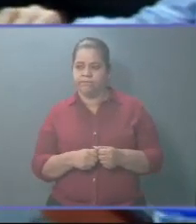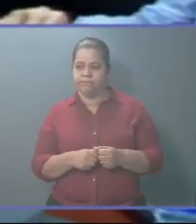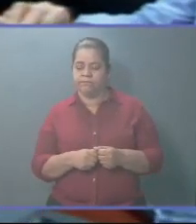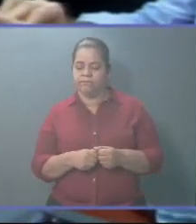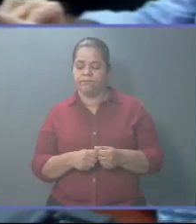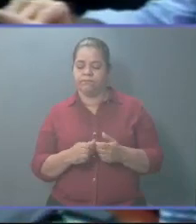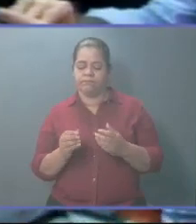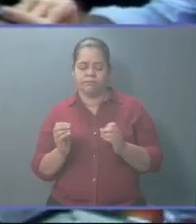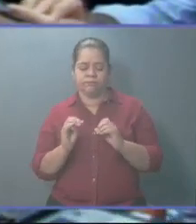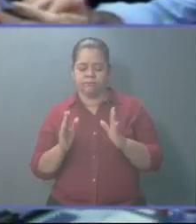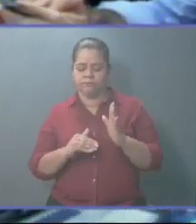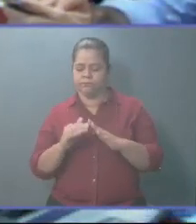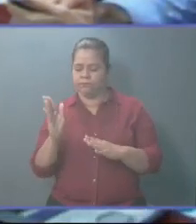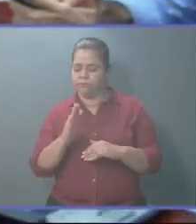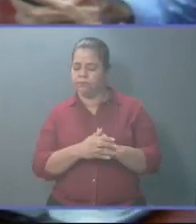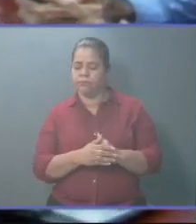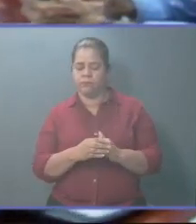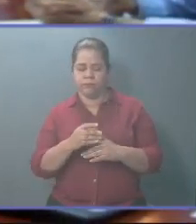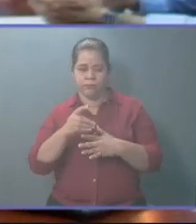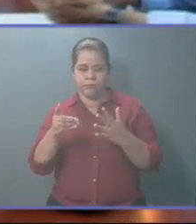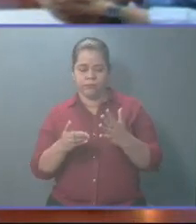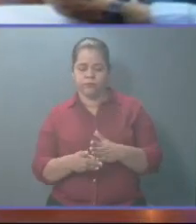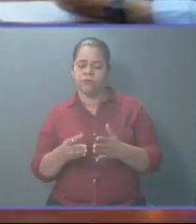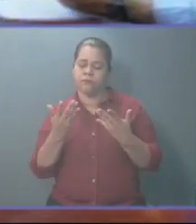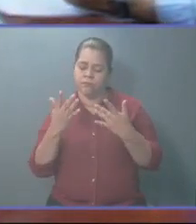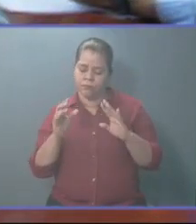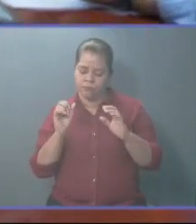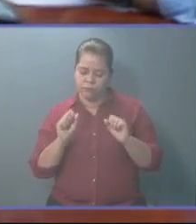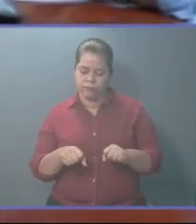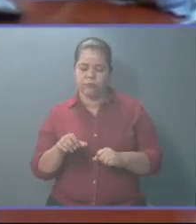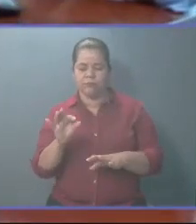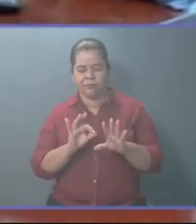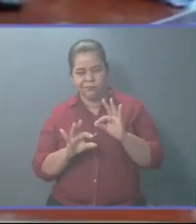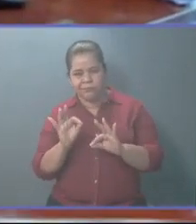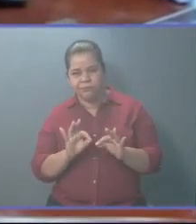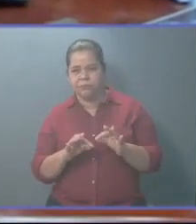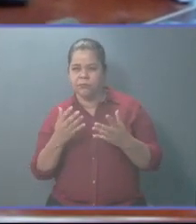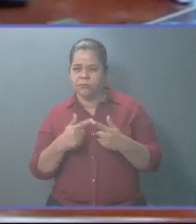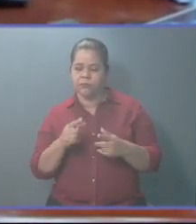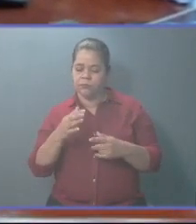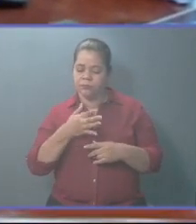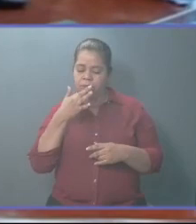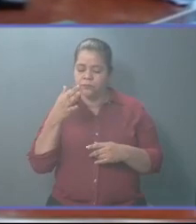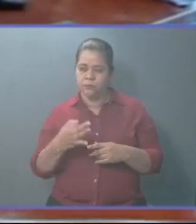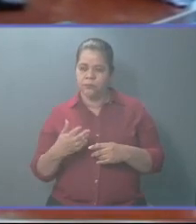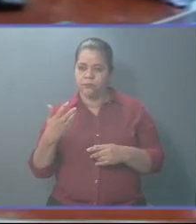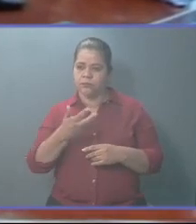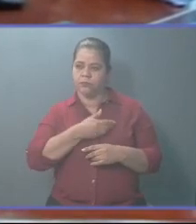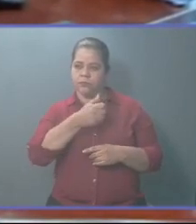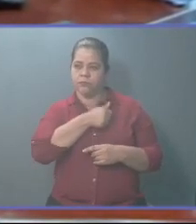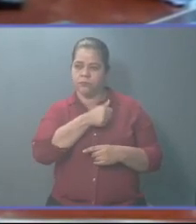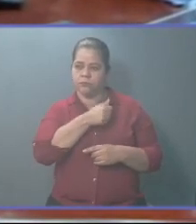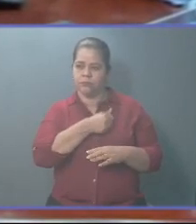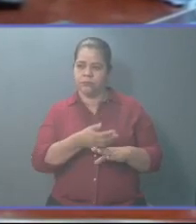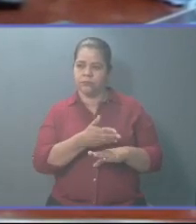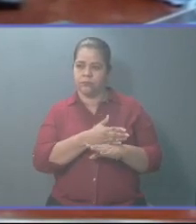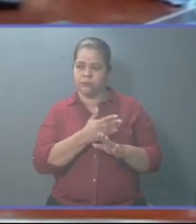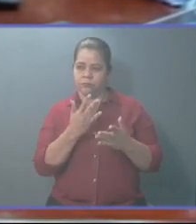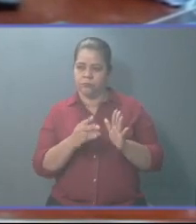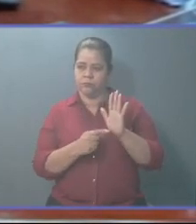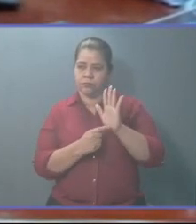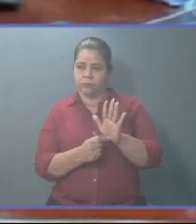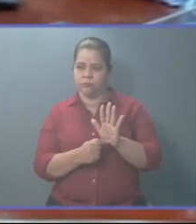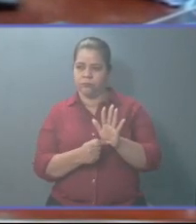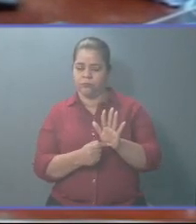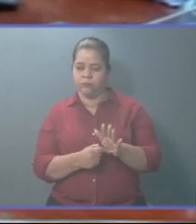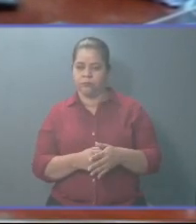hay, digamos, como hay varios decretos, a veces puede uno entrar en eso, pero en realidad es de la función que le he comentado. O sea, hay